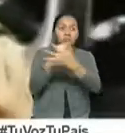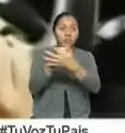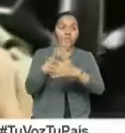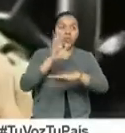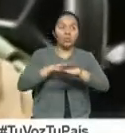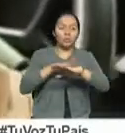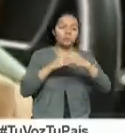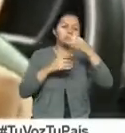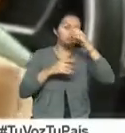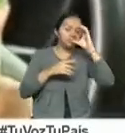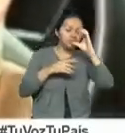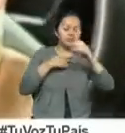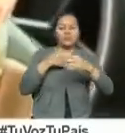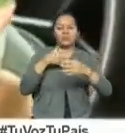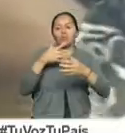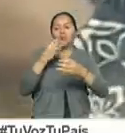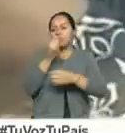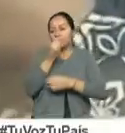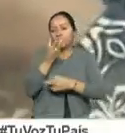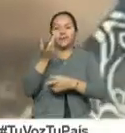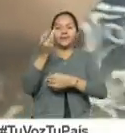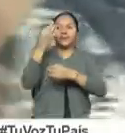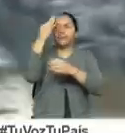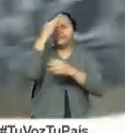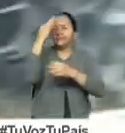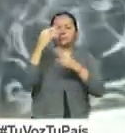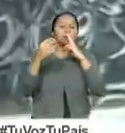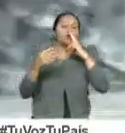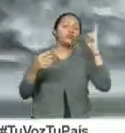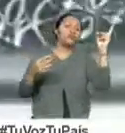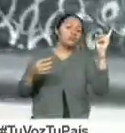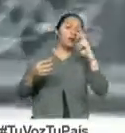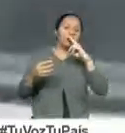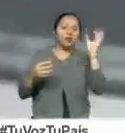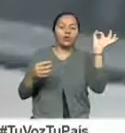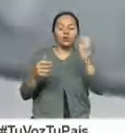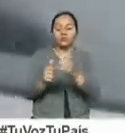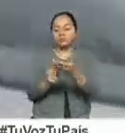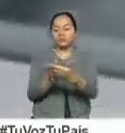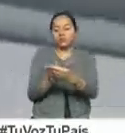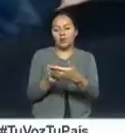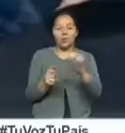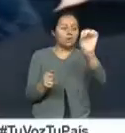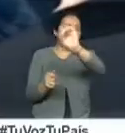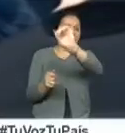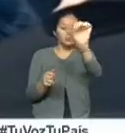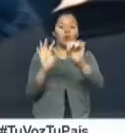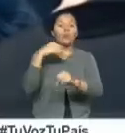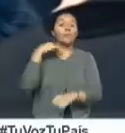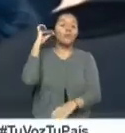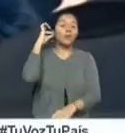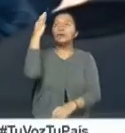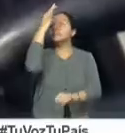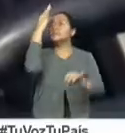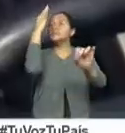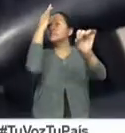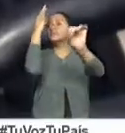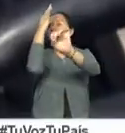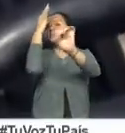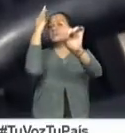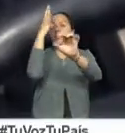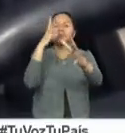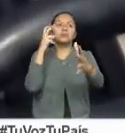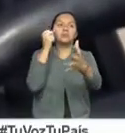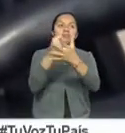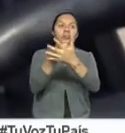sido evitados, pues fueron provocados por fumar, comer, usar el celular o maquillarse frente al volante y con